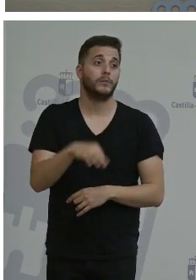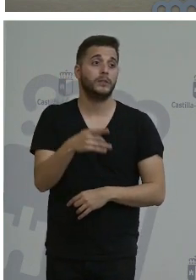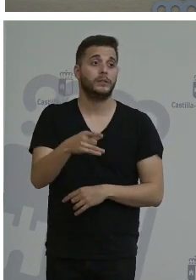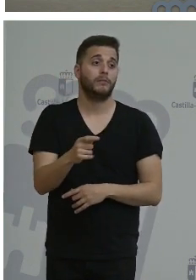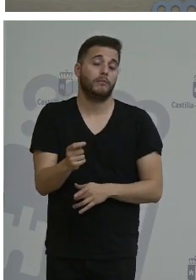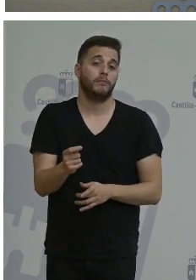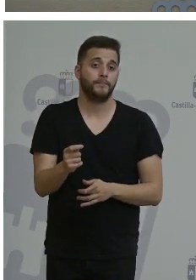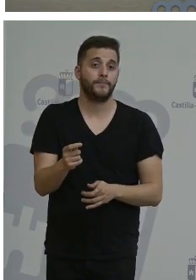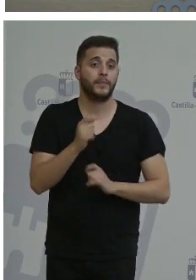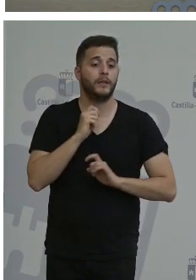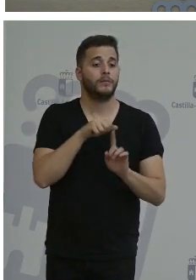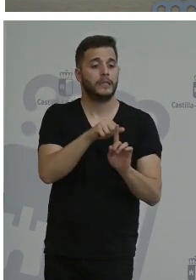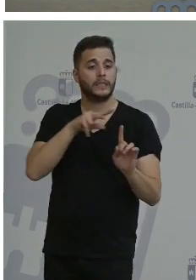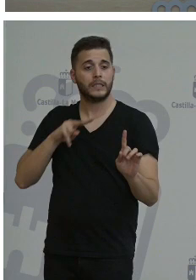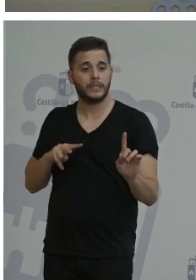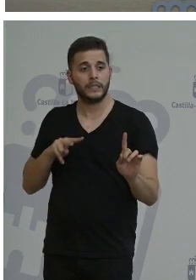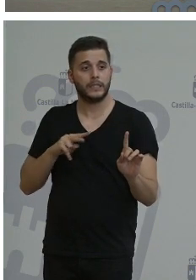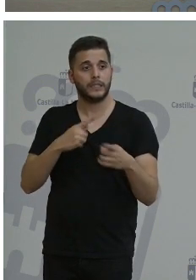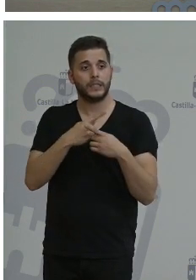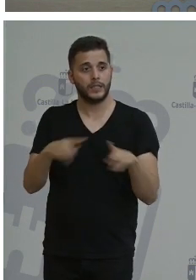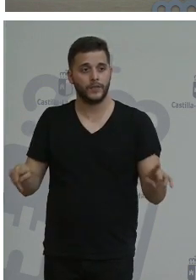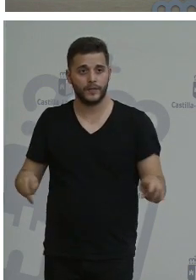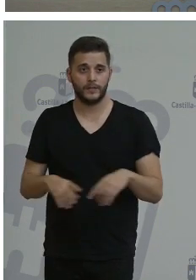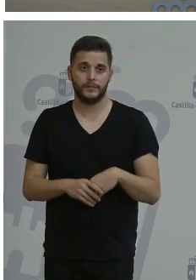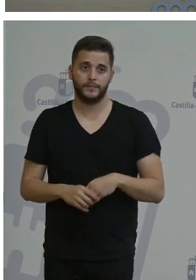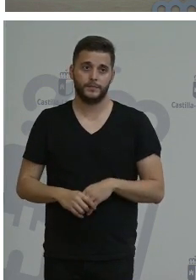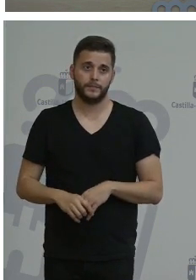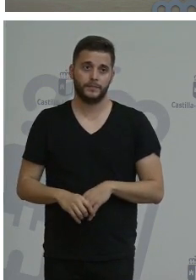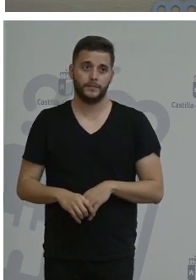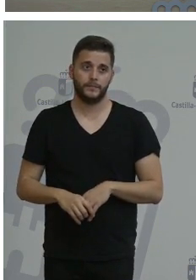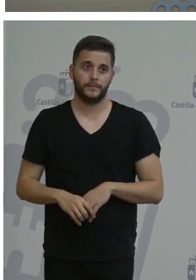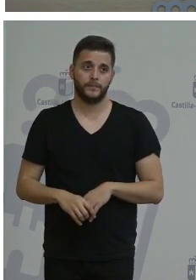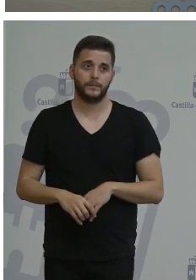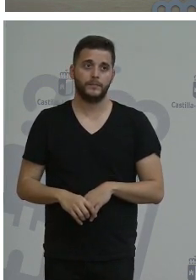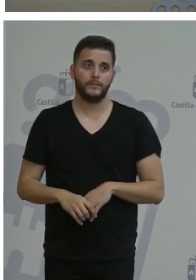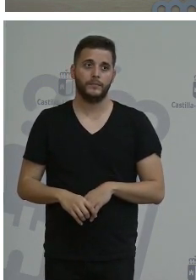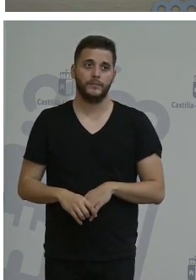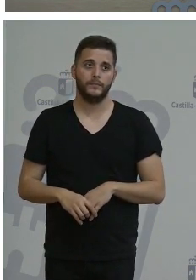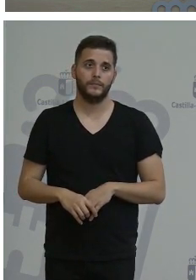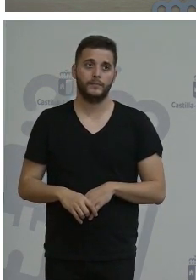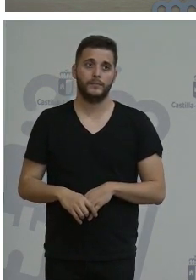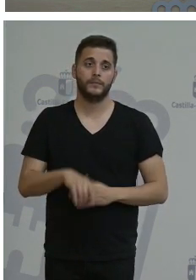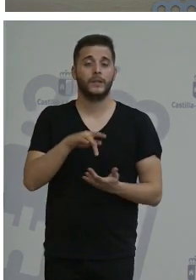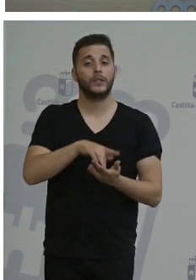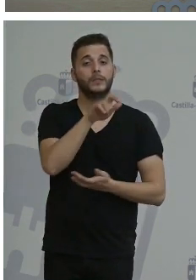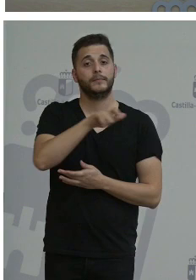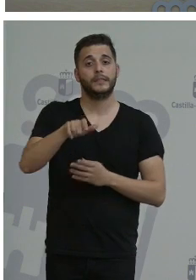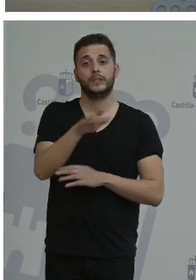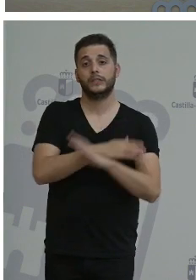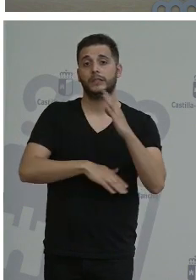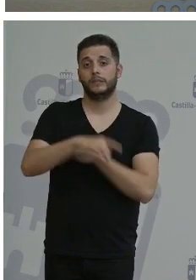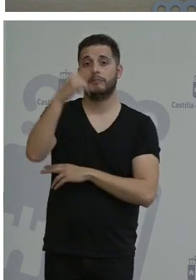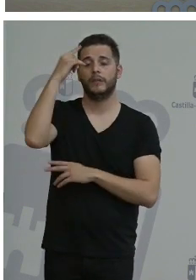puntos de vista a la organización. Y el hecho de contratar a personas con discapacidad